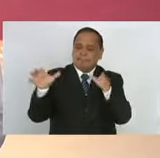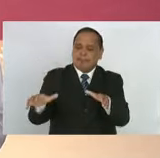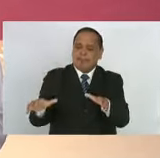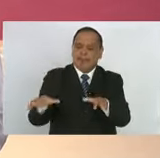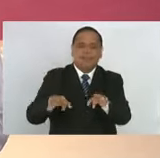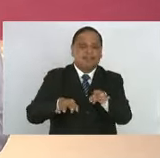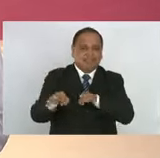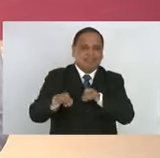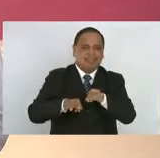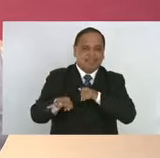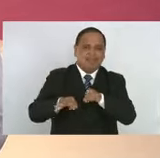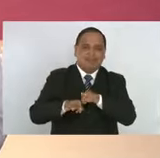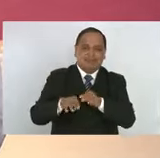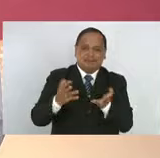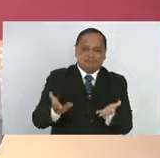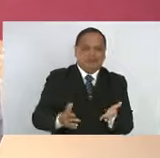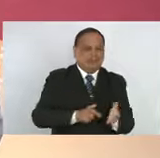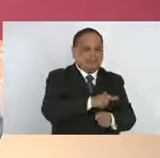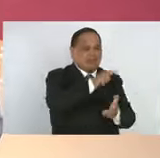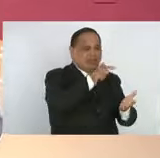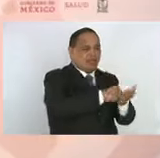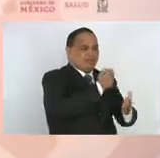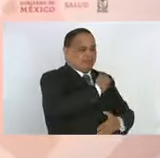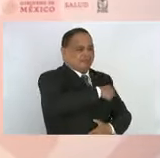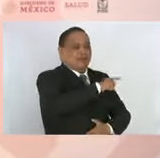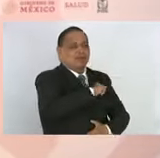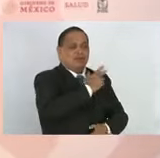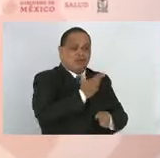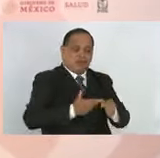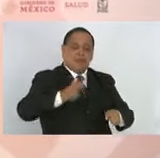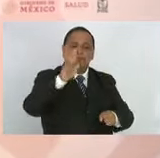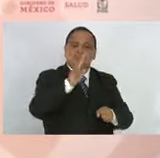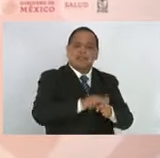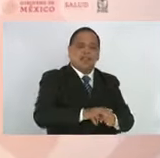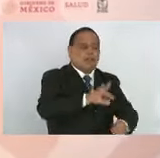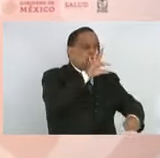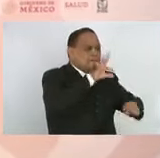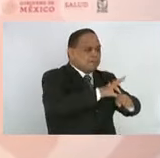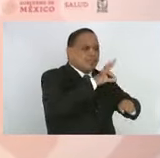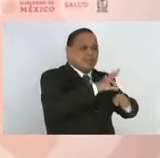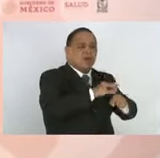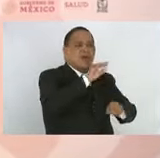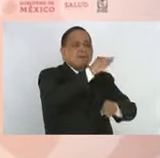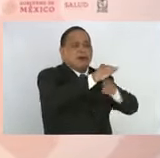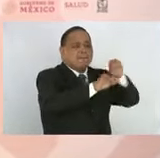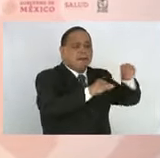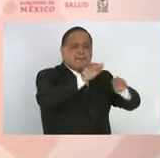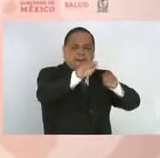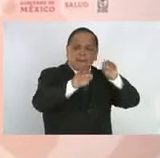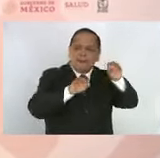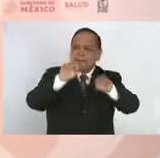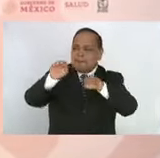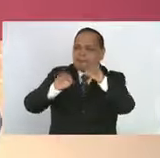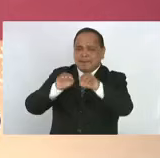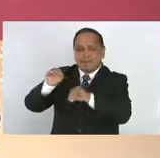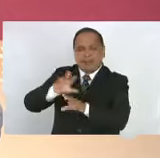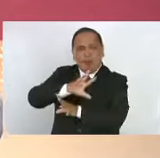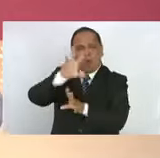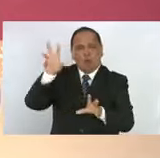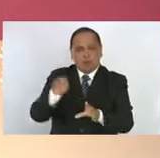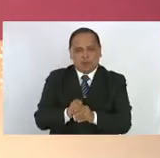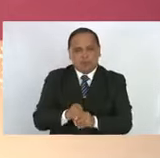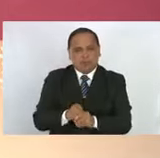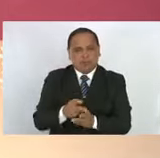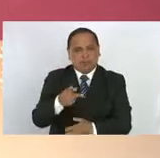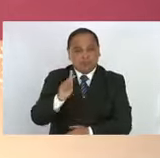personal en centros de salud y en hospitales. Y lo podemos